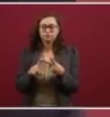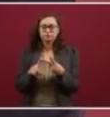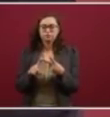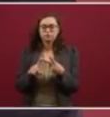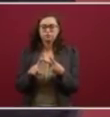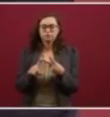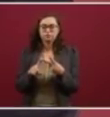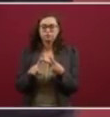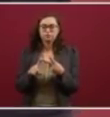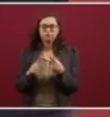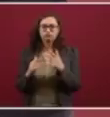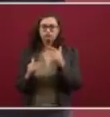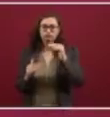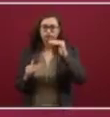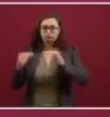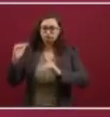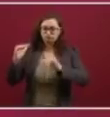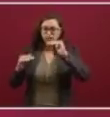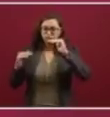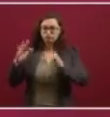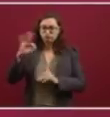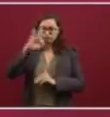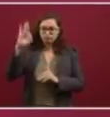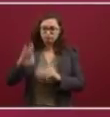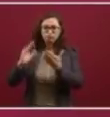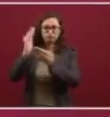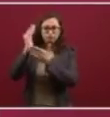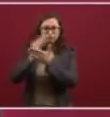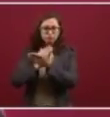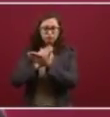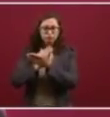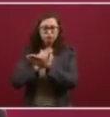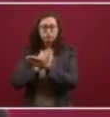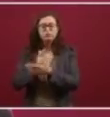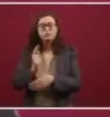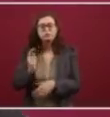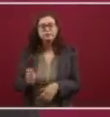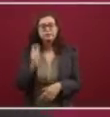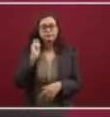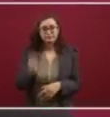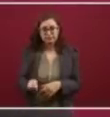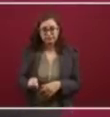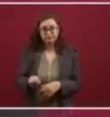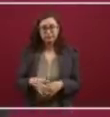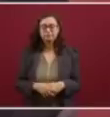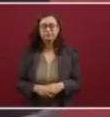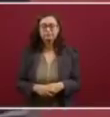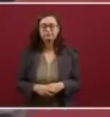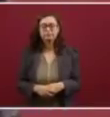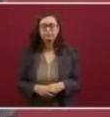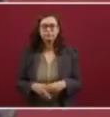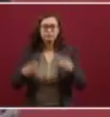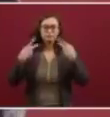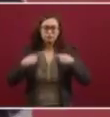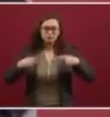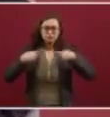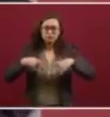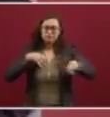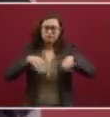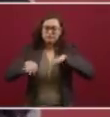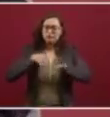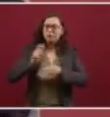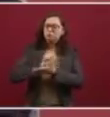Se está definiendo ya un porcentaje. Si ya el trabajador pagó